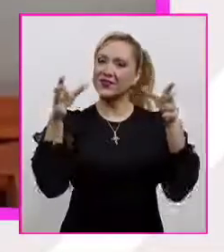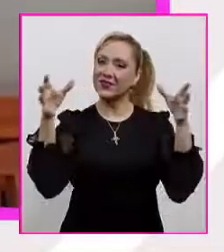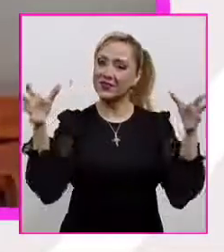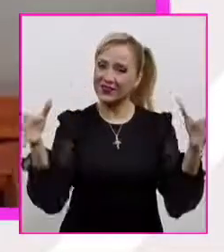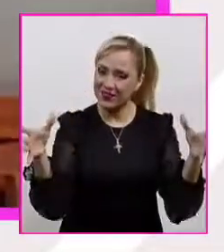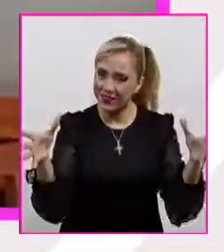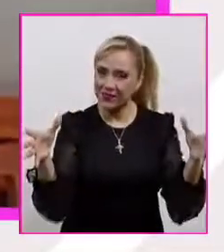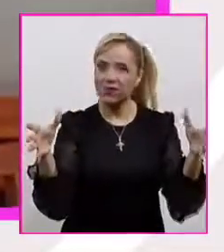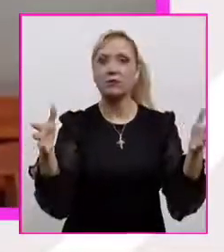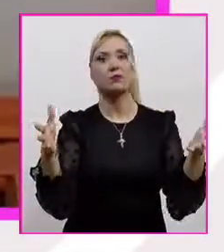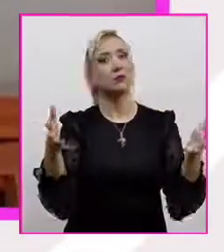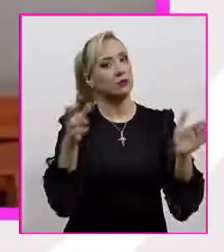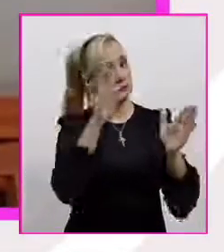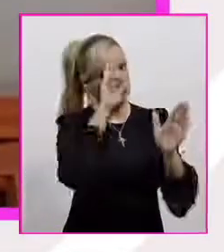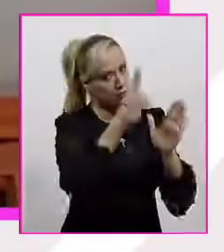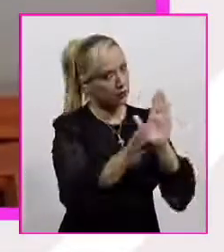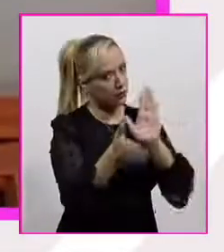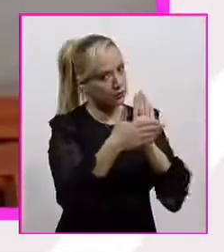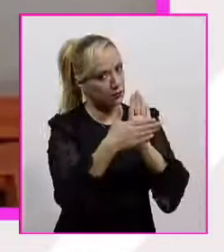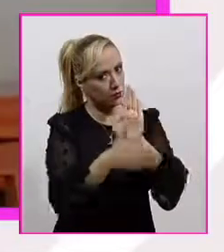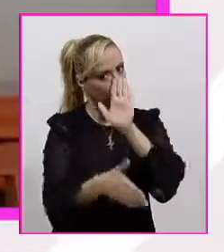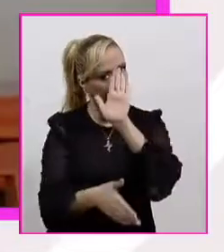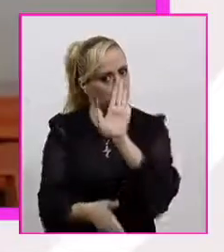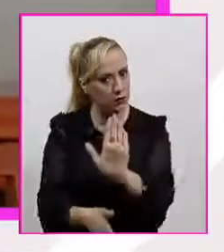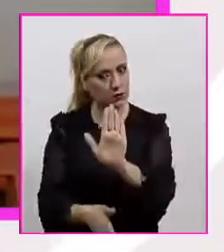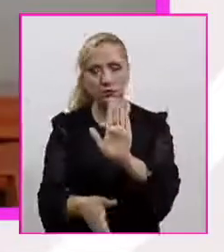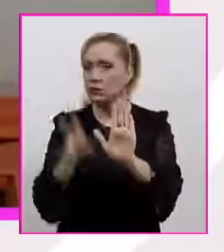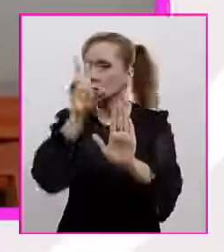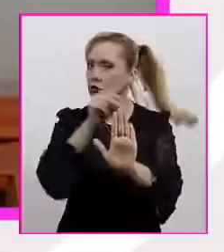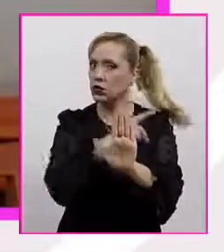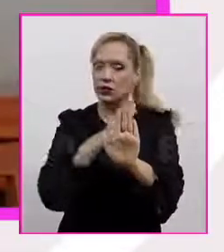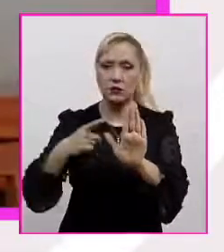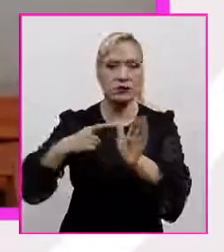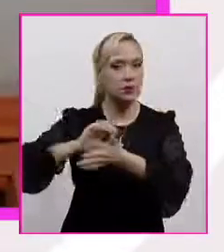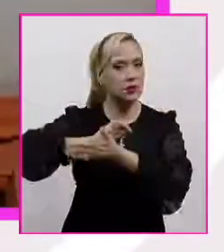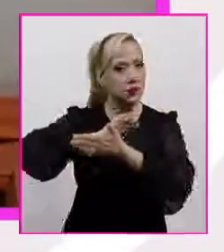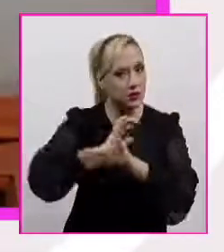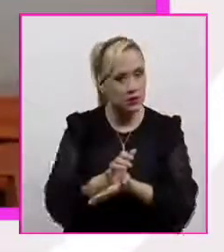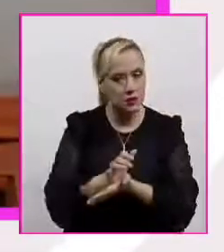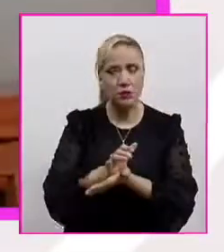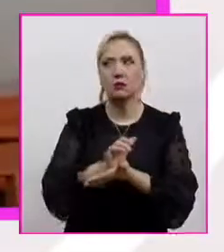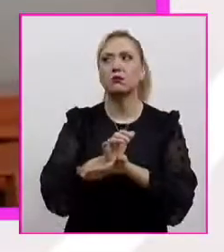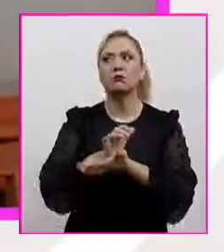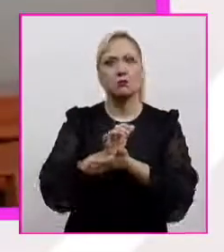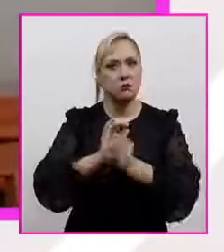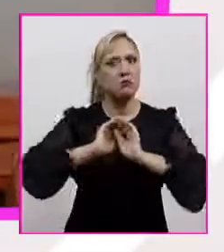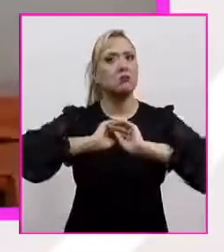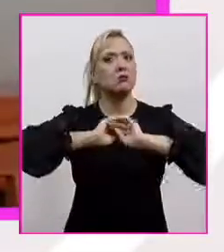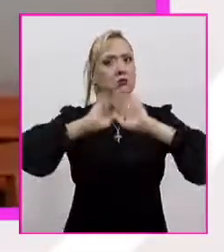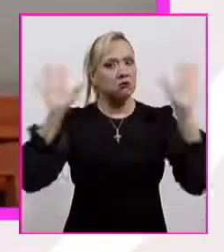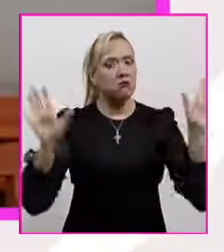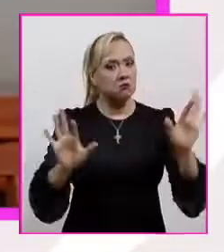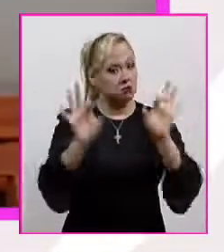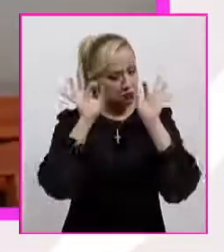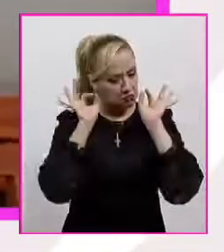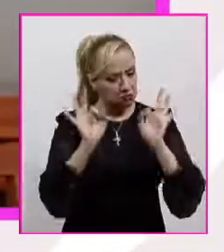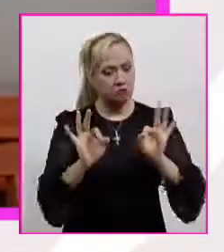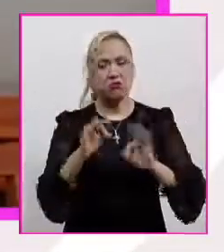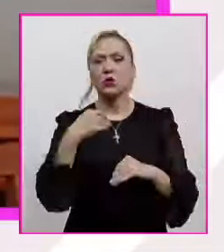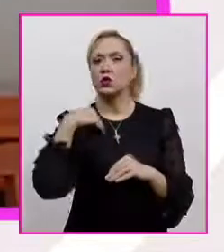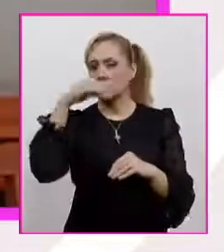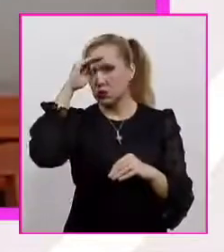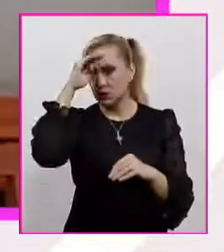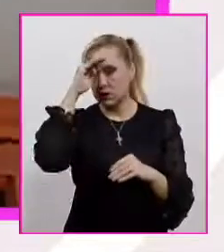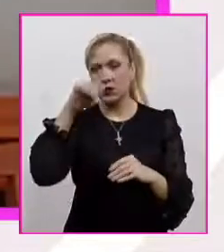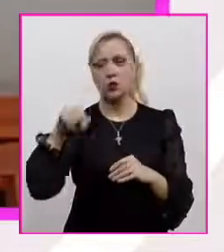una exigibilidad de estos derechos a la no discriminación de una manera muy clara y decidida. Creo que el papel